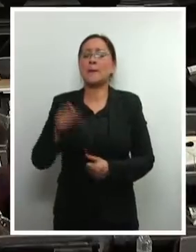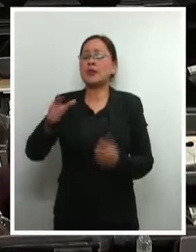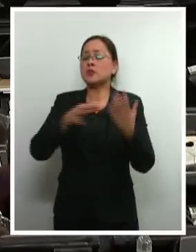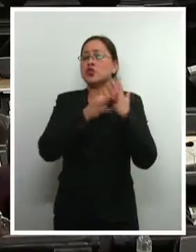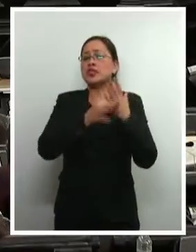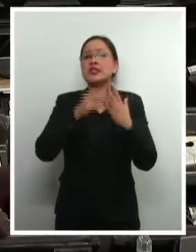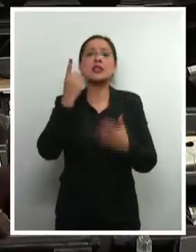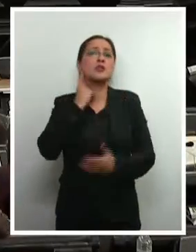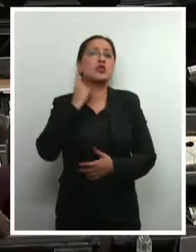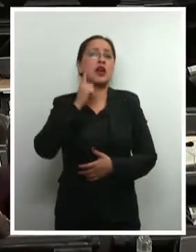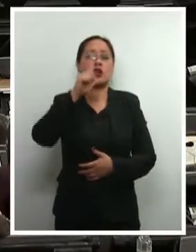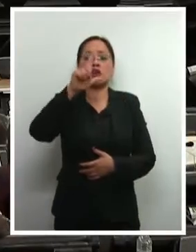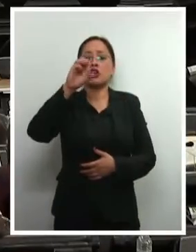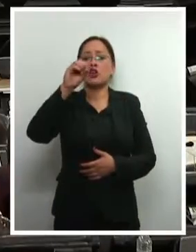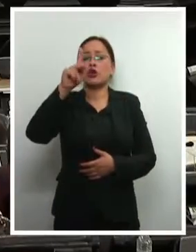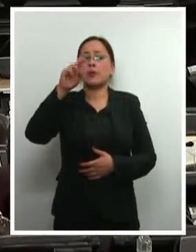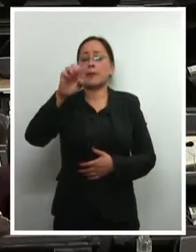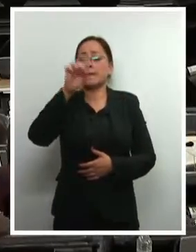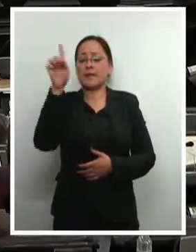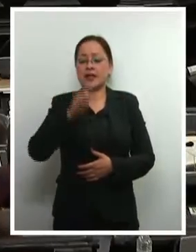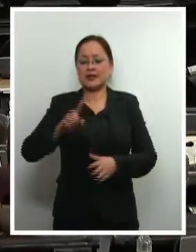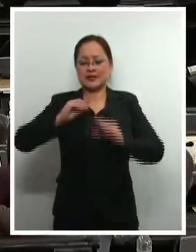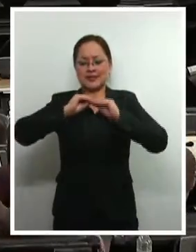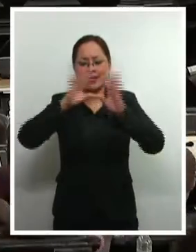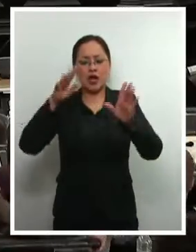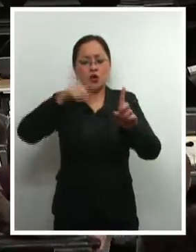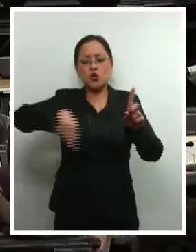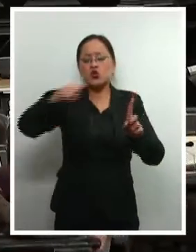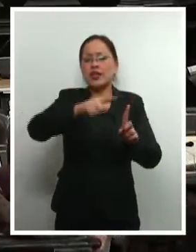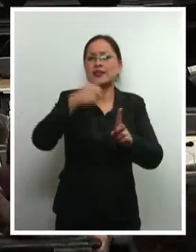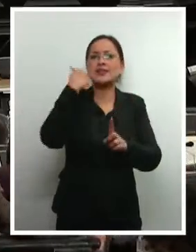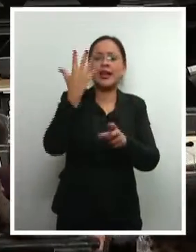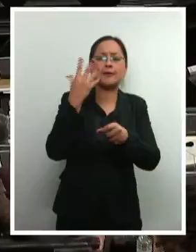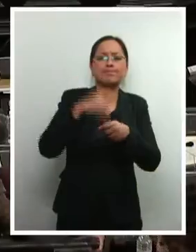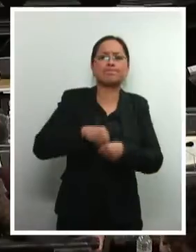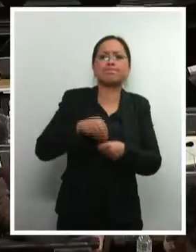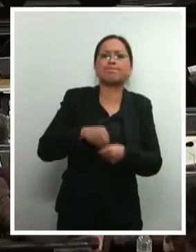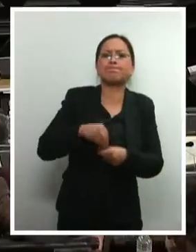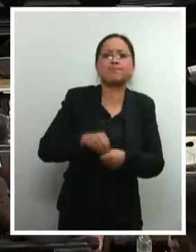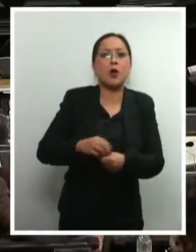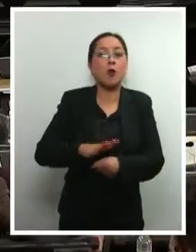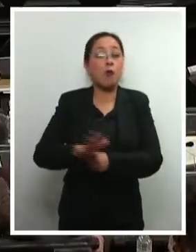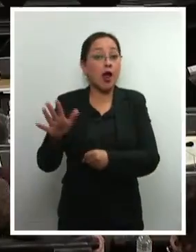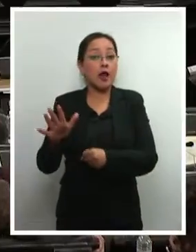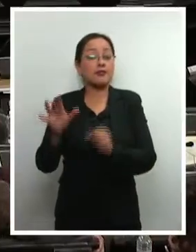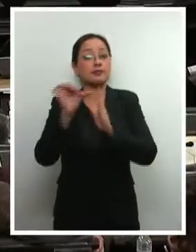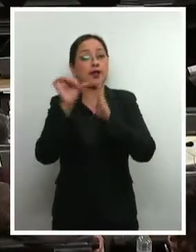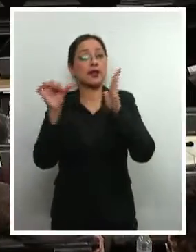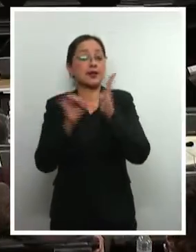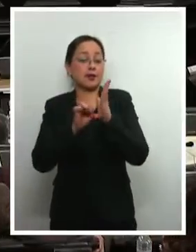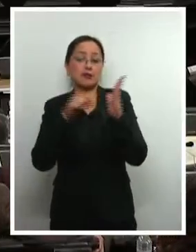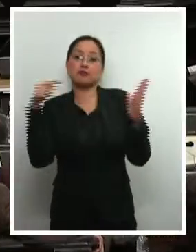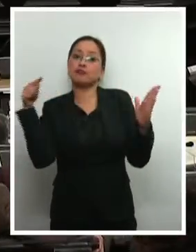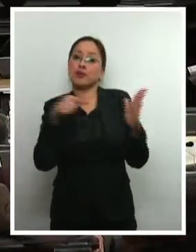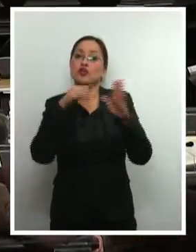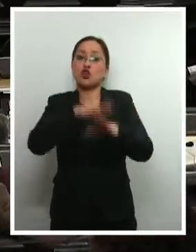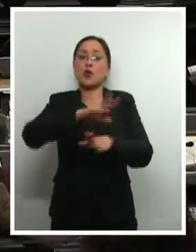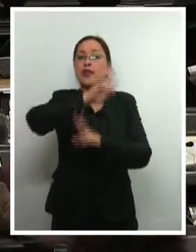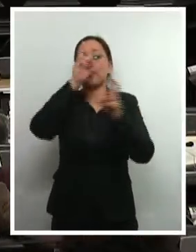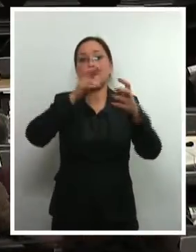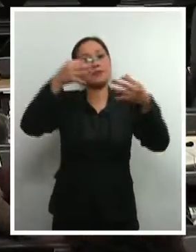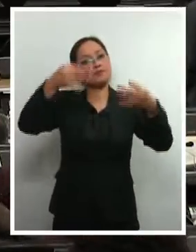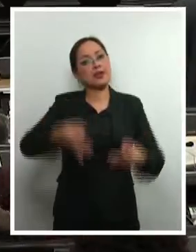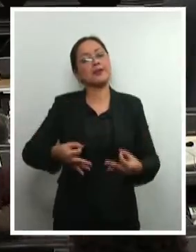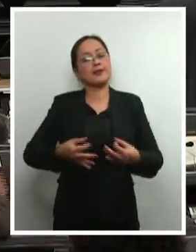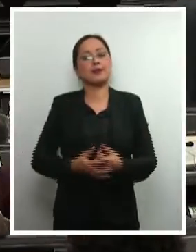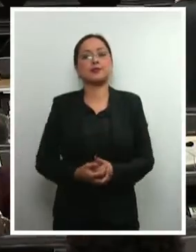López, es obvio que lo que se quiere esconder, sí, es el artículo de Marra sobre la dignidad.